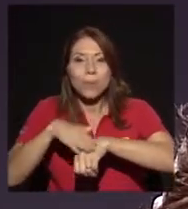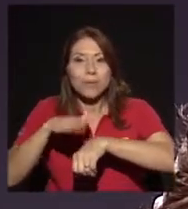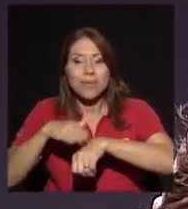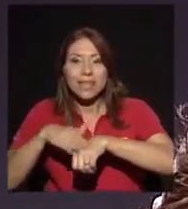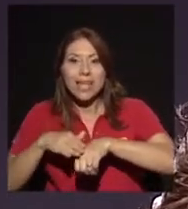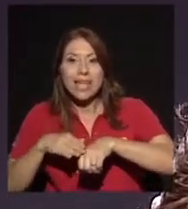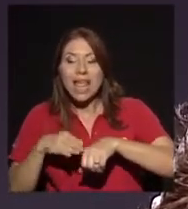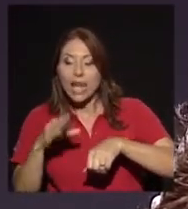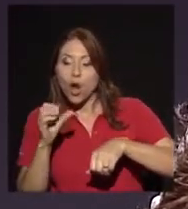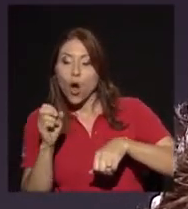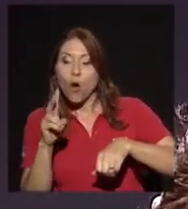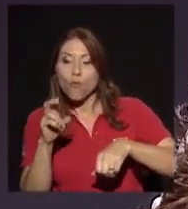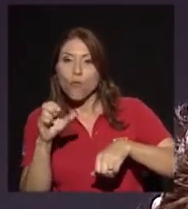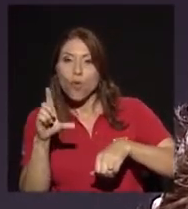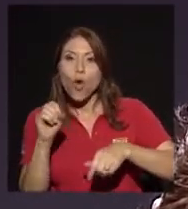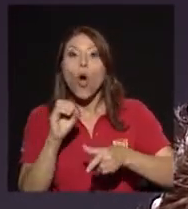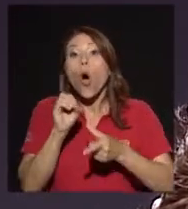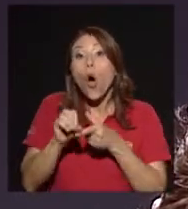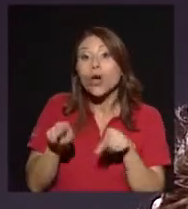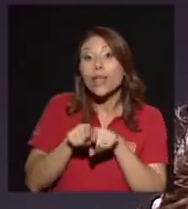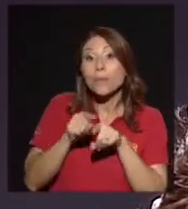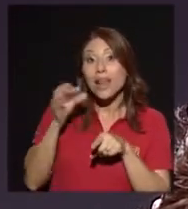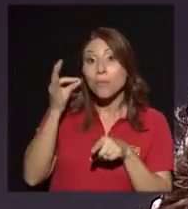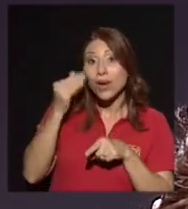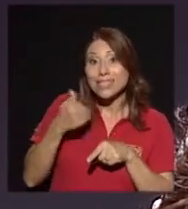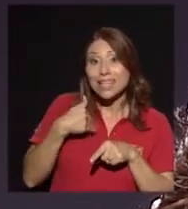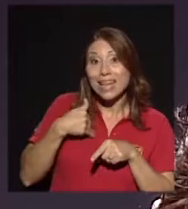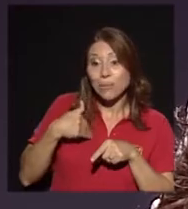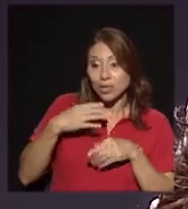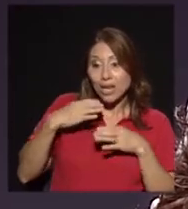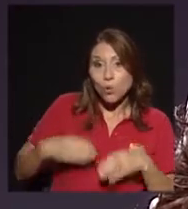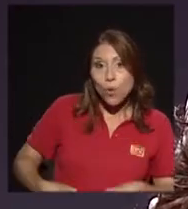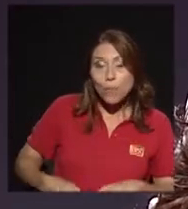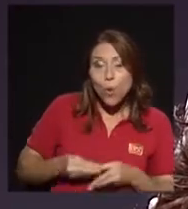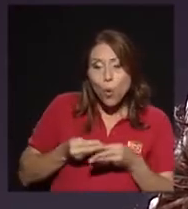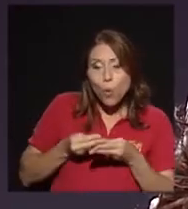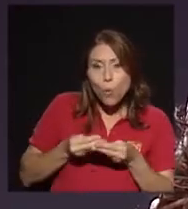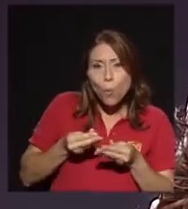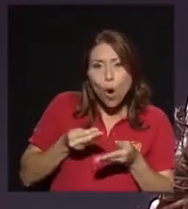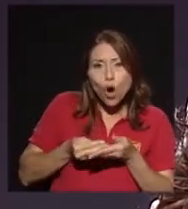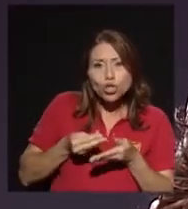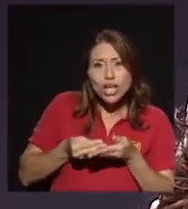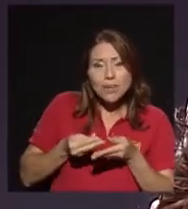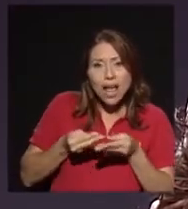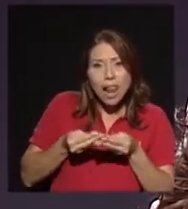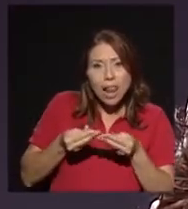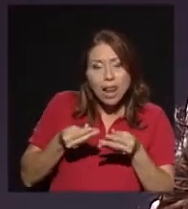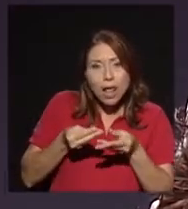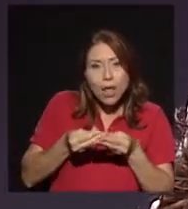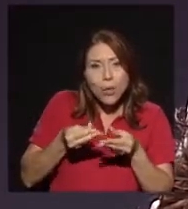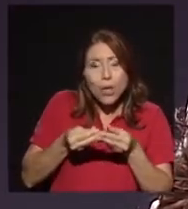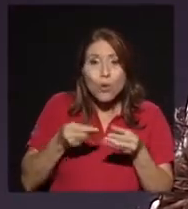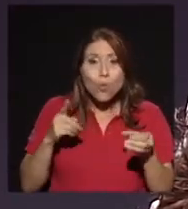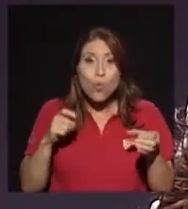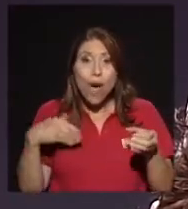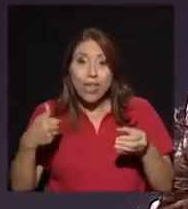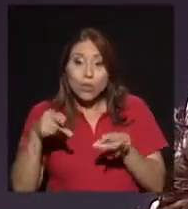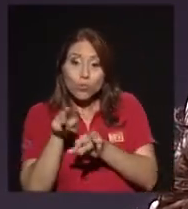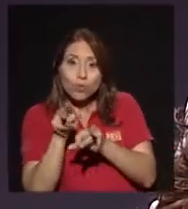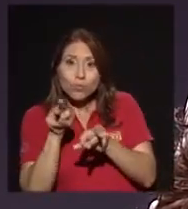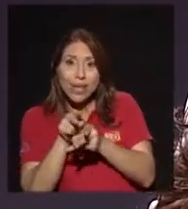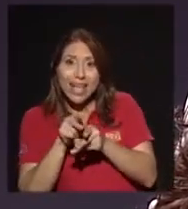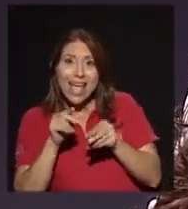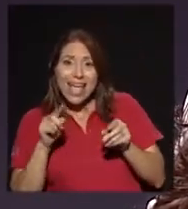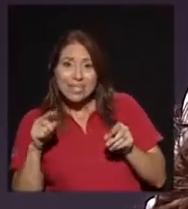el moco cervical, que es como los fluidos que las mujeres tenemos en el cuerpo, se vuelven más espesos y entonces los espermatozoides, cuando quieren